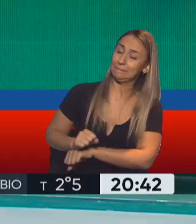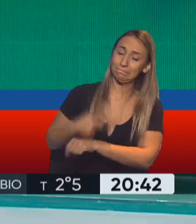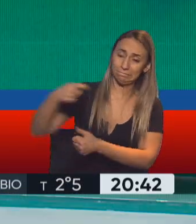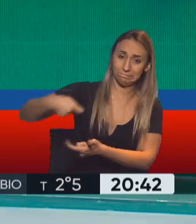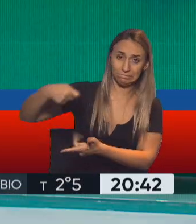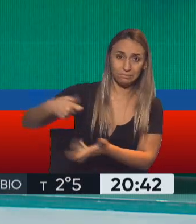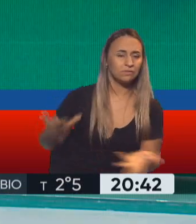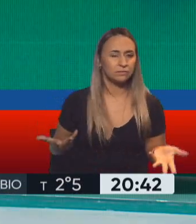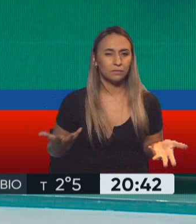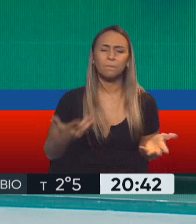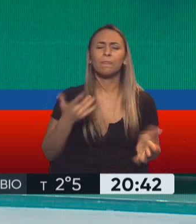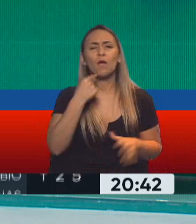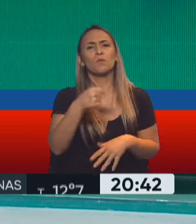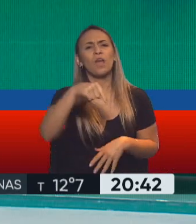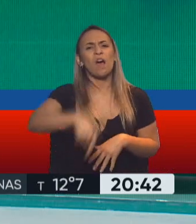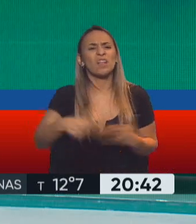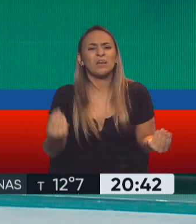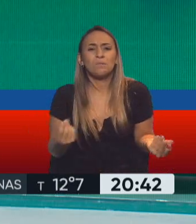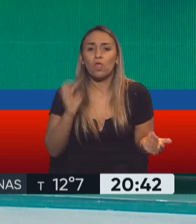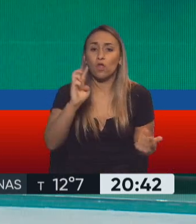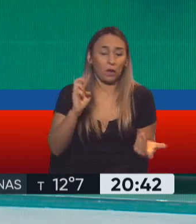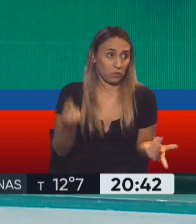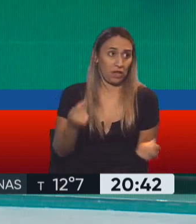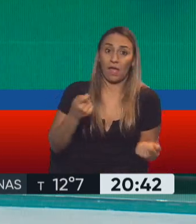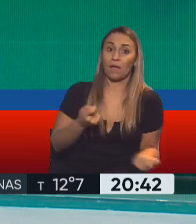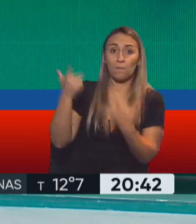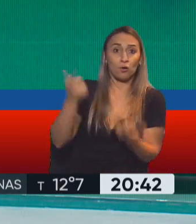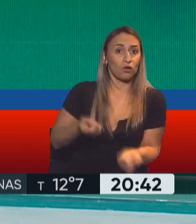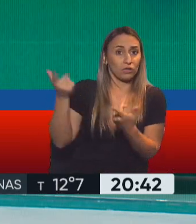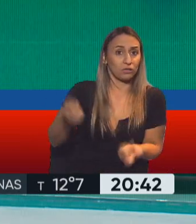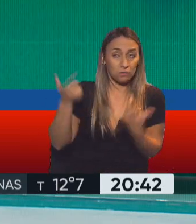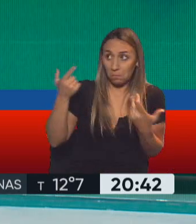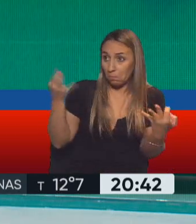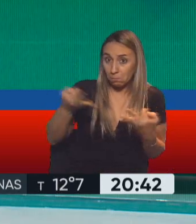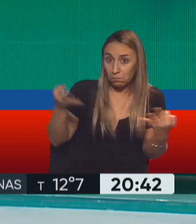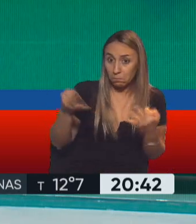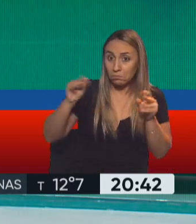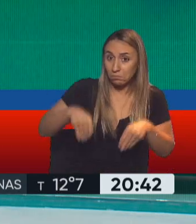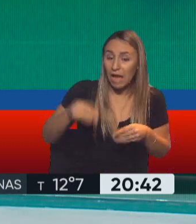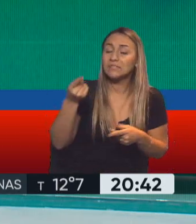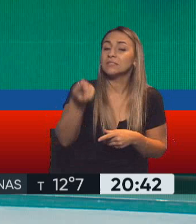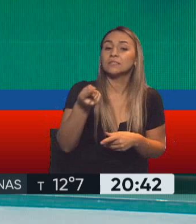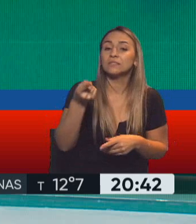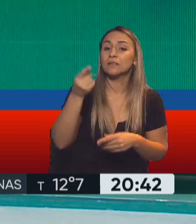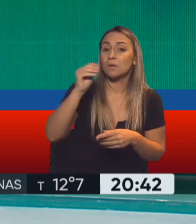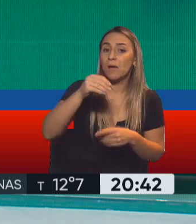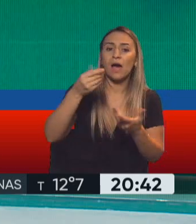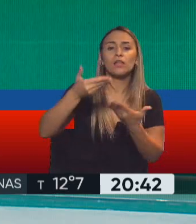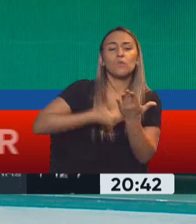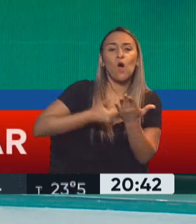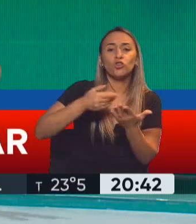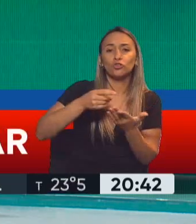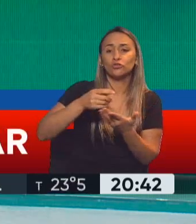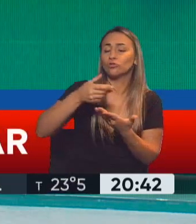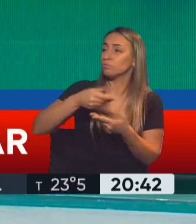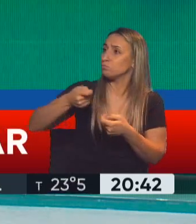porque hay hay un buen nivel de exportación y hay buenos precios de los commodities que argentina exporta y llegan dólares qué pasa con esos dólares